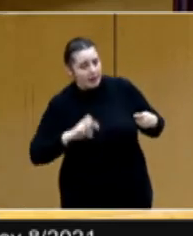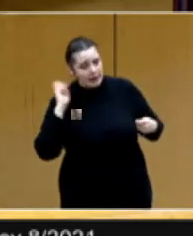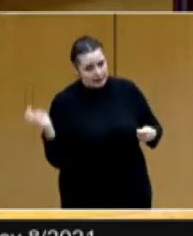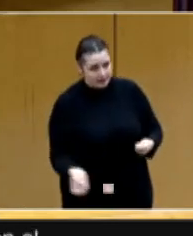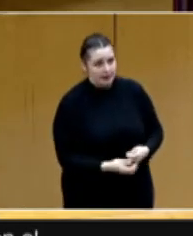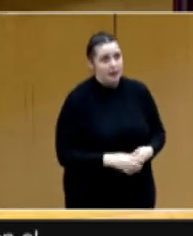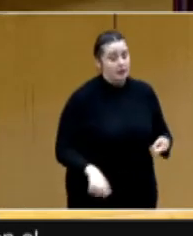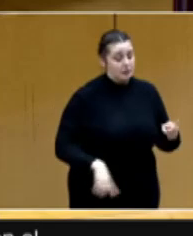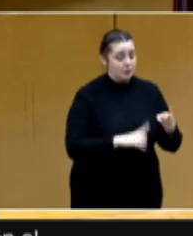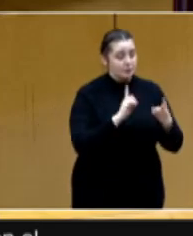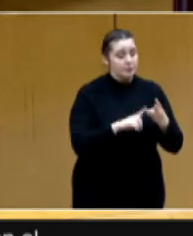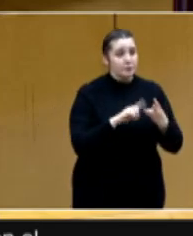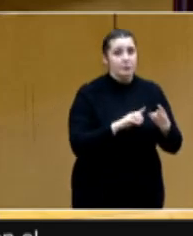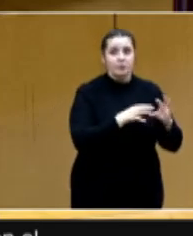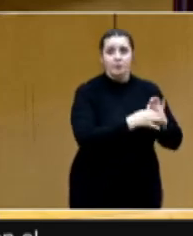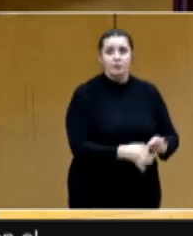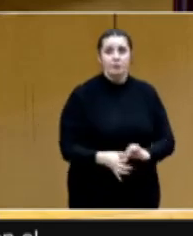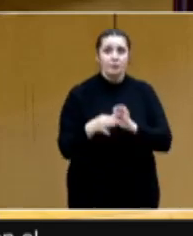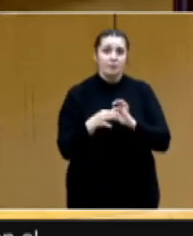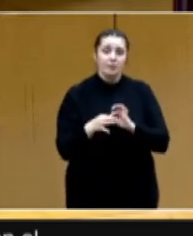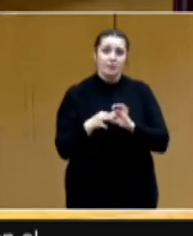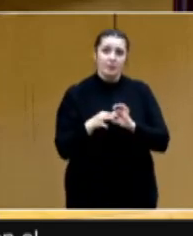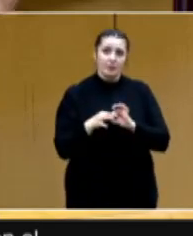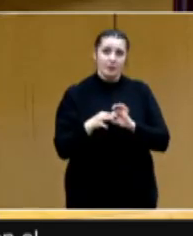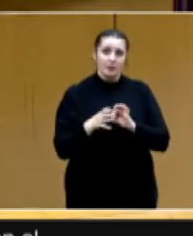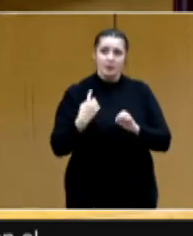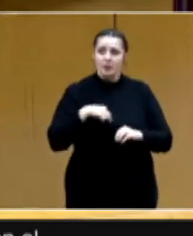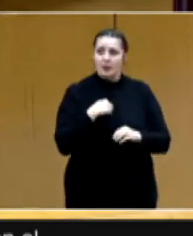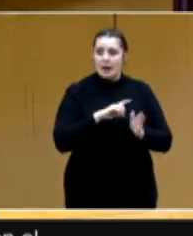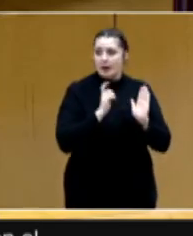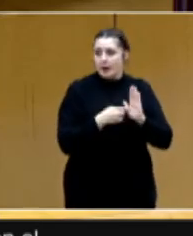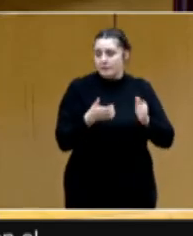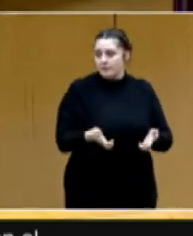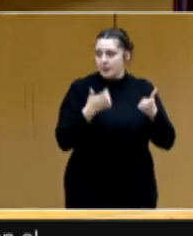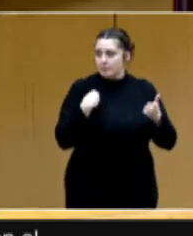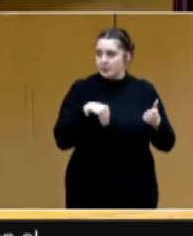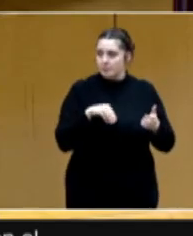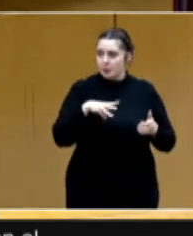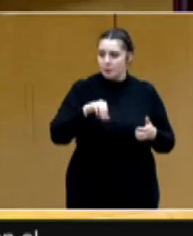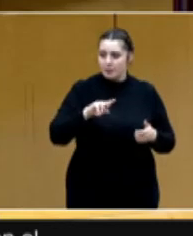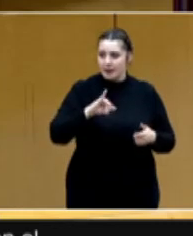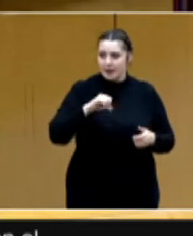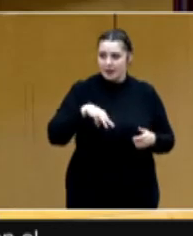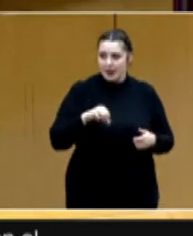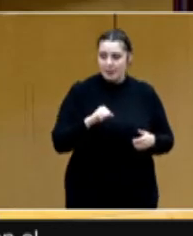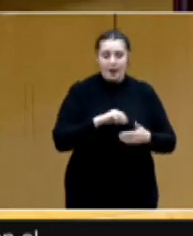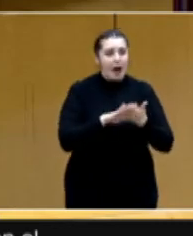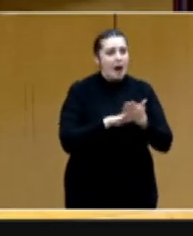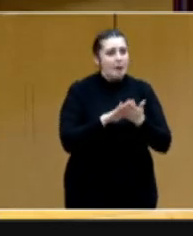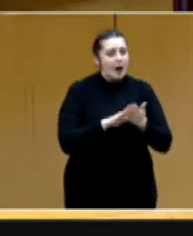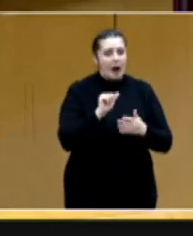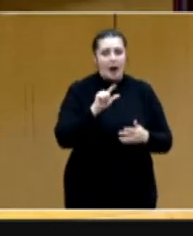tiene ya que ver más con el hecho de que nos encanta la ley como como a Miriam no nos fascina como almudena y también